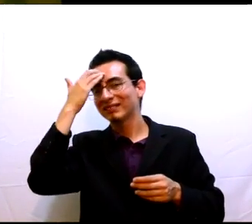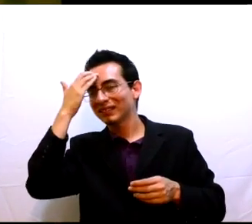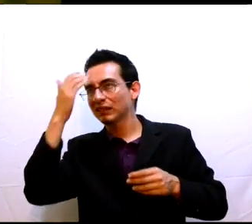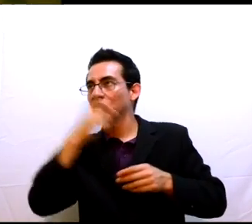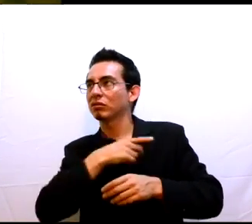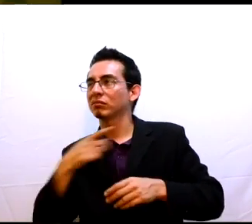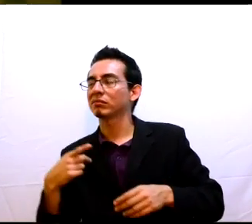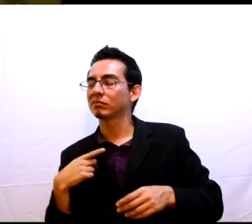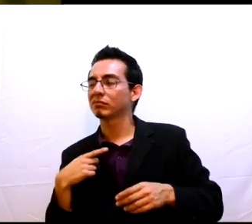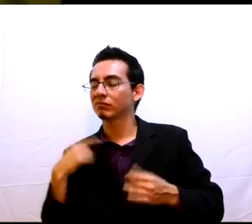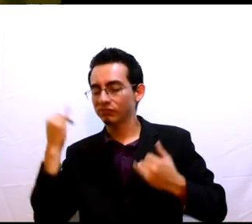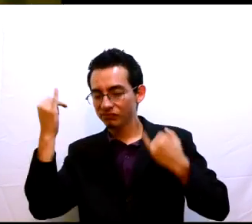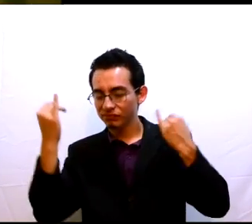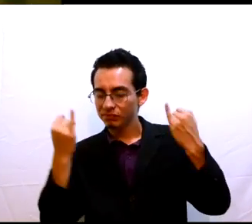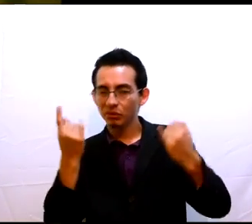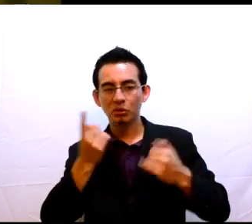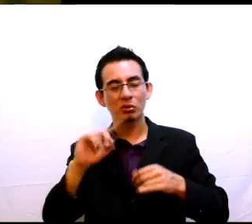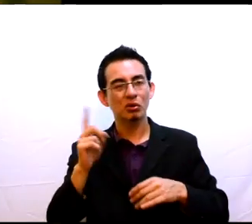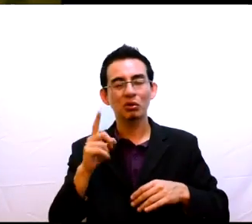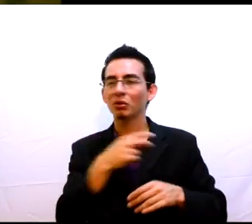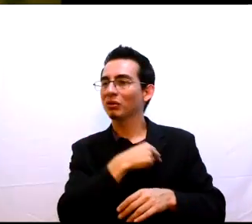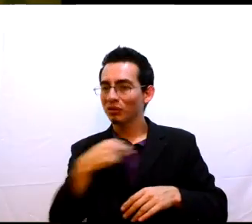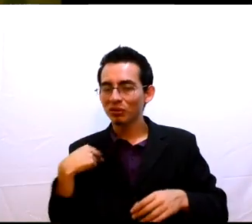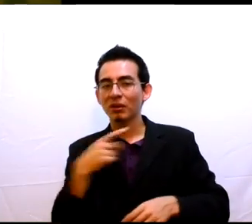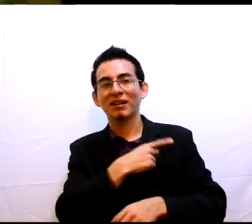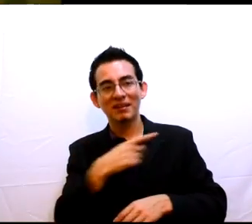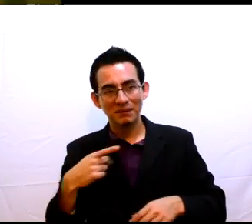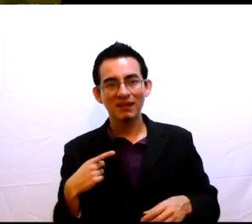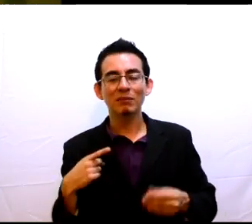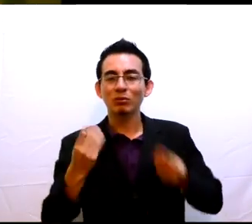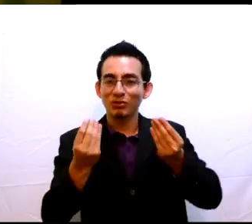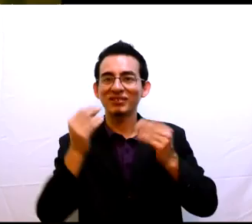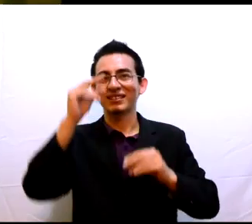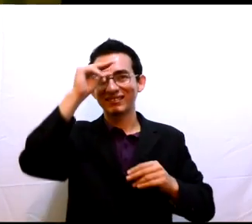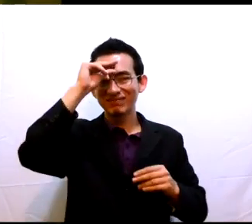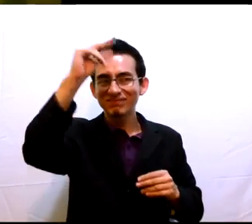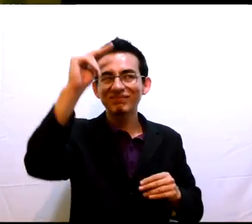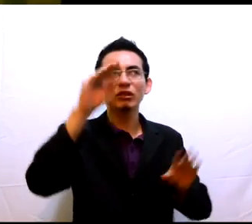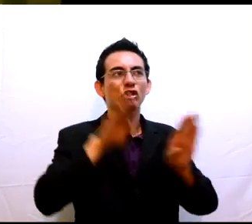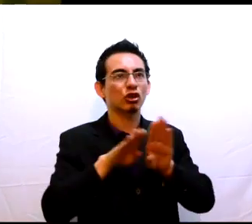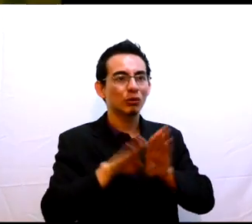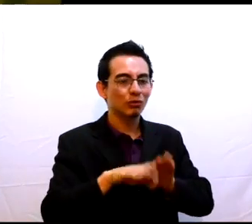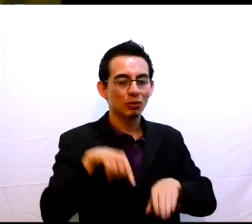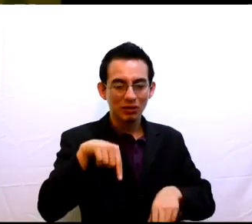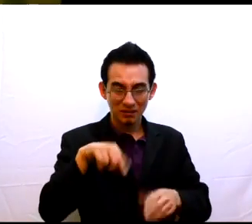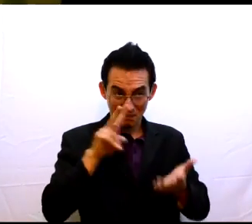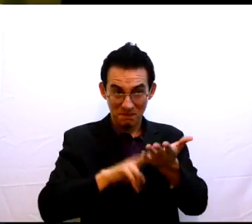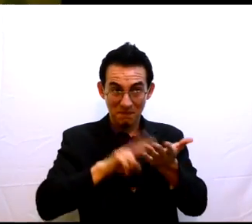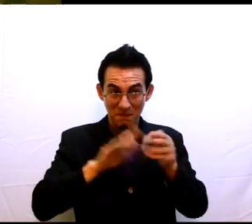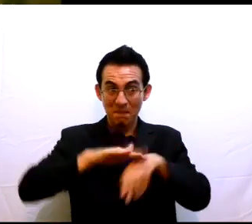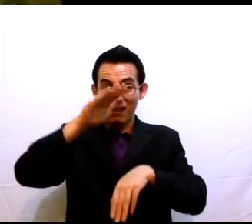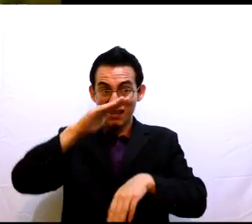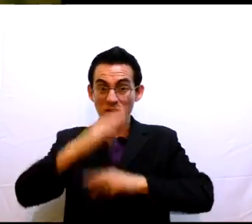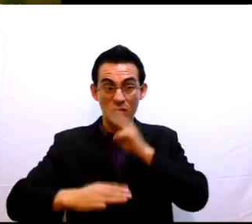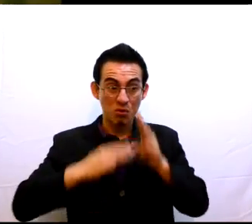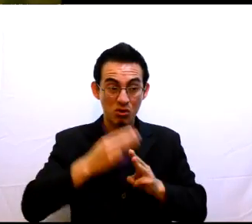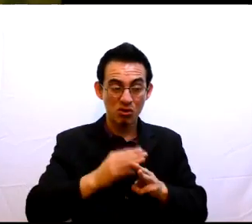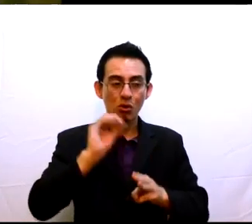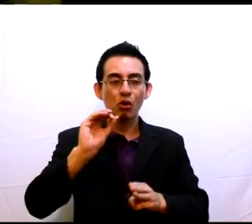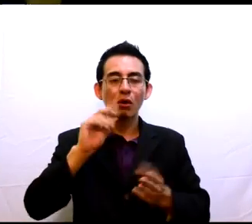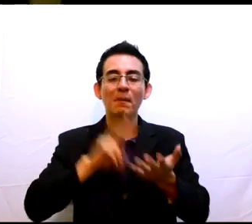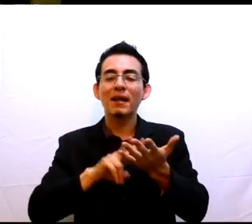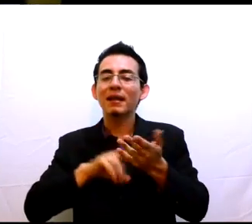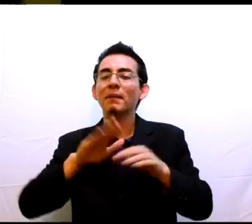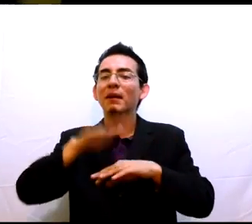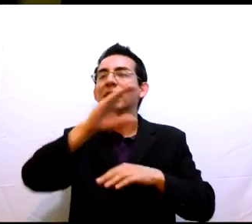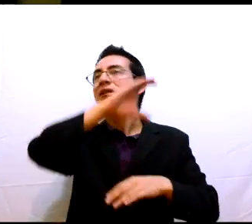sagacidad la inteligencia en la prudencia de la sabiduría que tuvo para asegurarse el aquí en la tierra que es lo que nos falta para